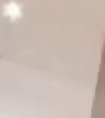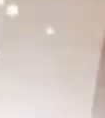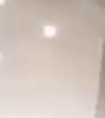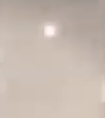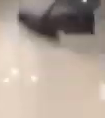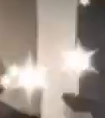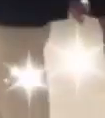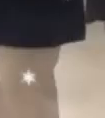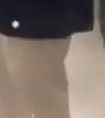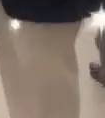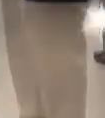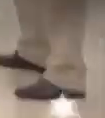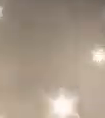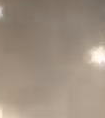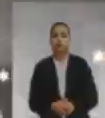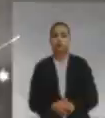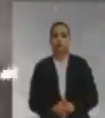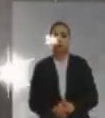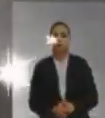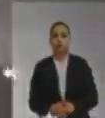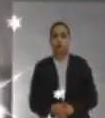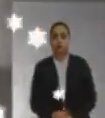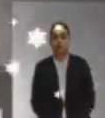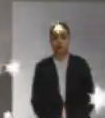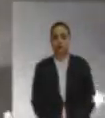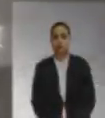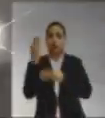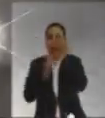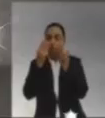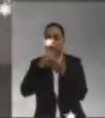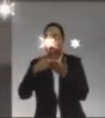y Estas son las encueradas de la